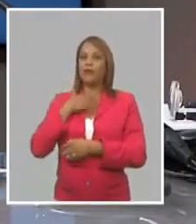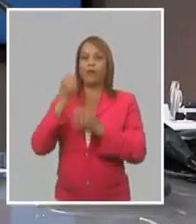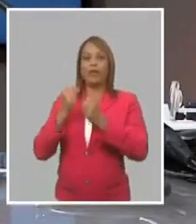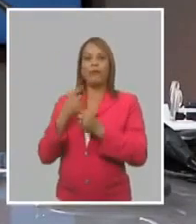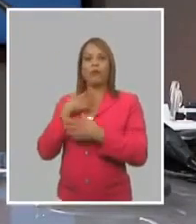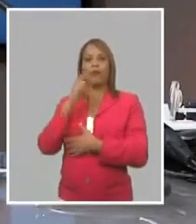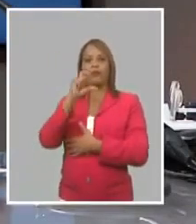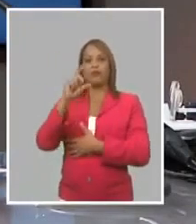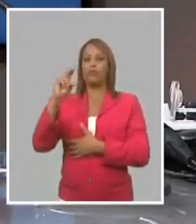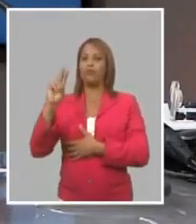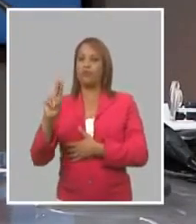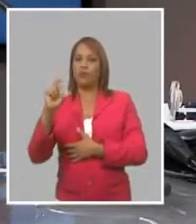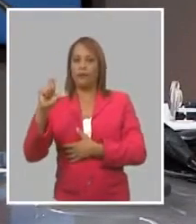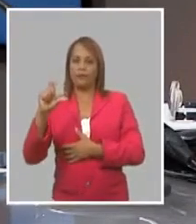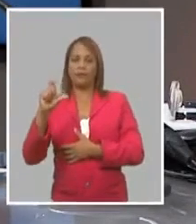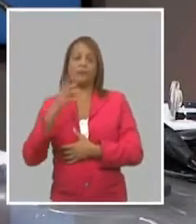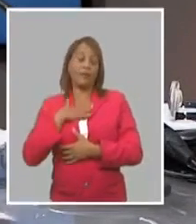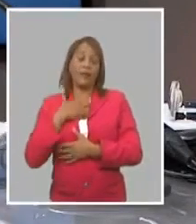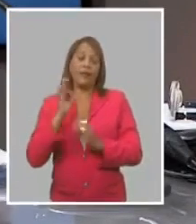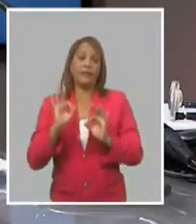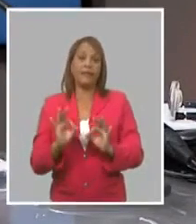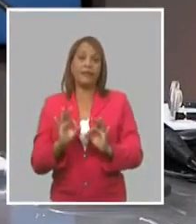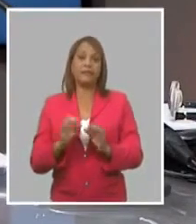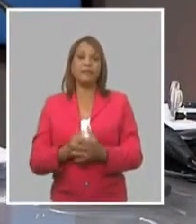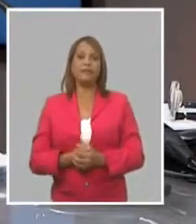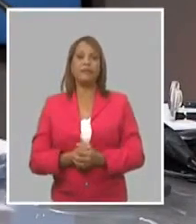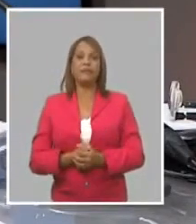CUC. Ahora las personas tienen